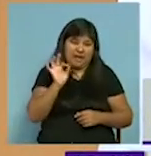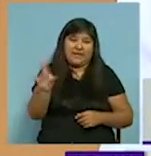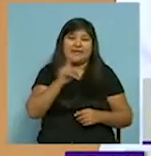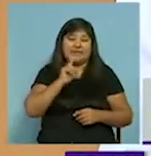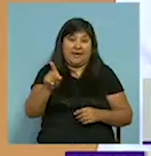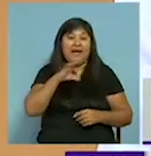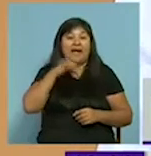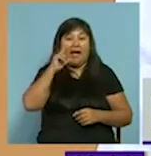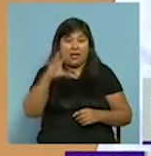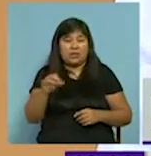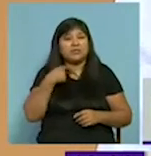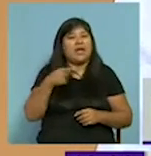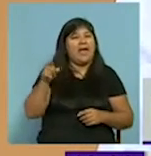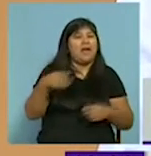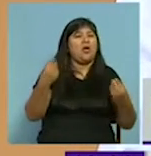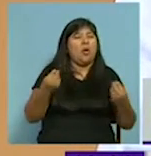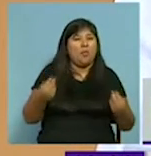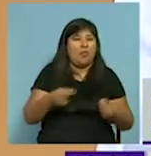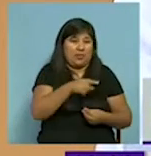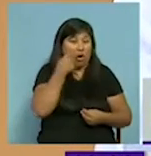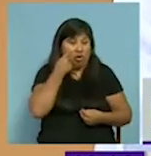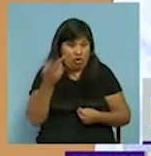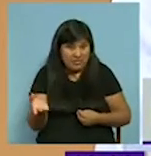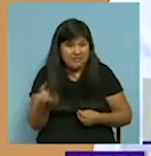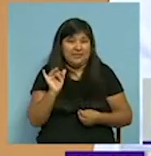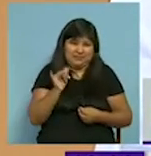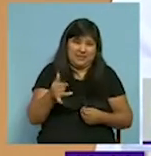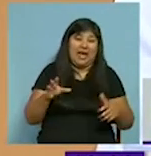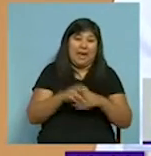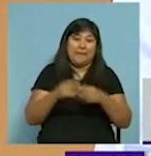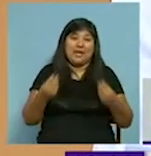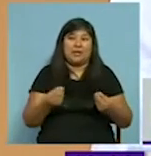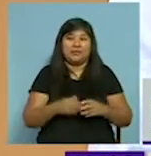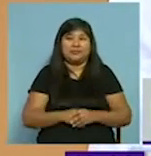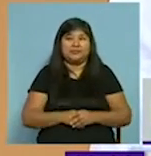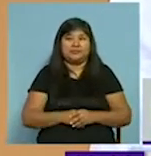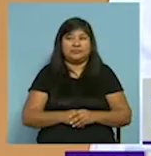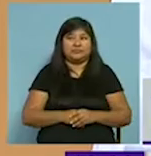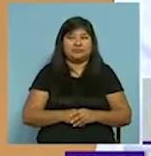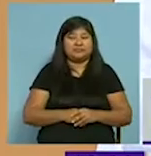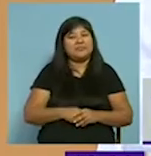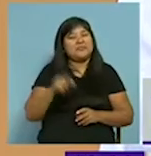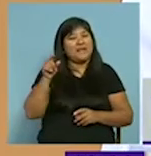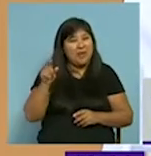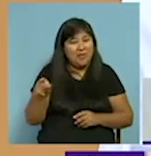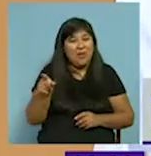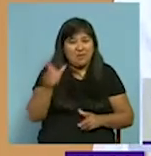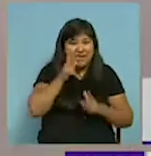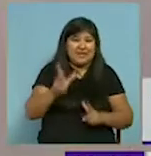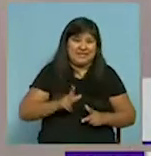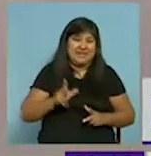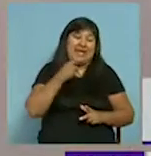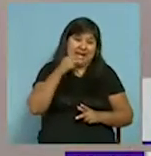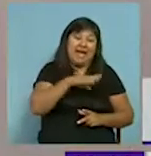le dice quiero dirigir y gimnasio aquí le contesta lo acaba de decir está jairo dirigiendo un amigo